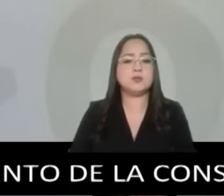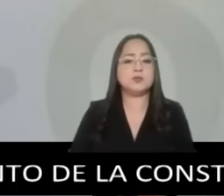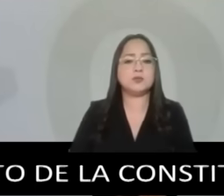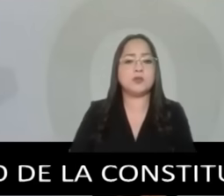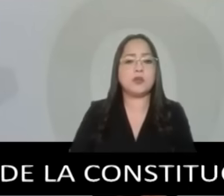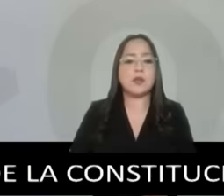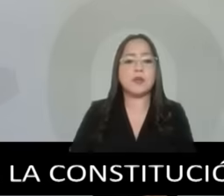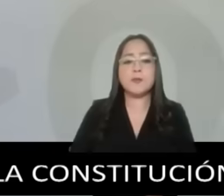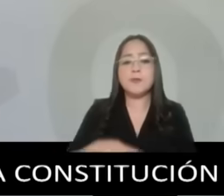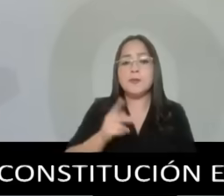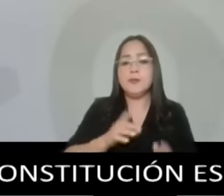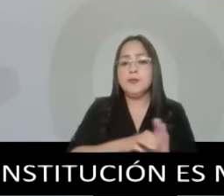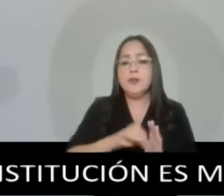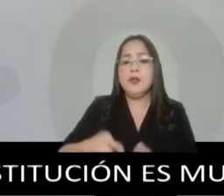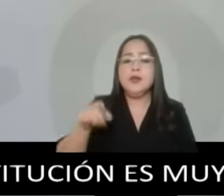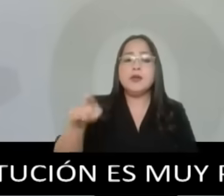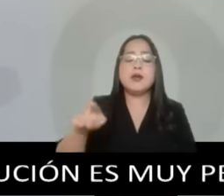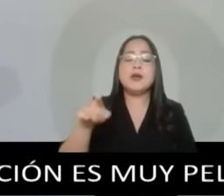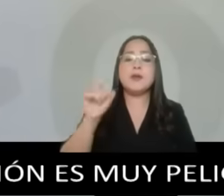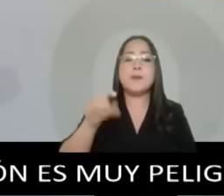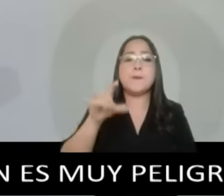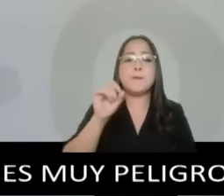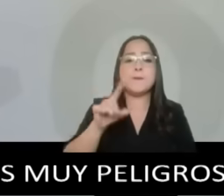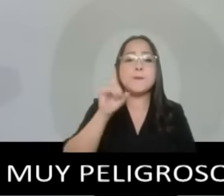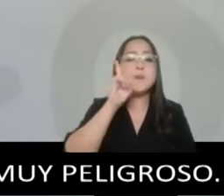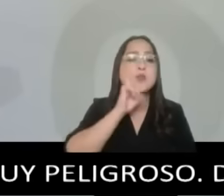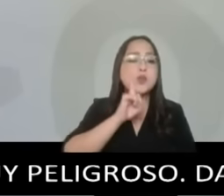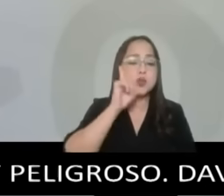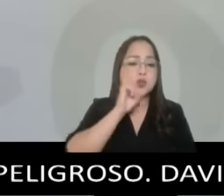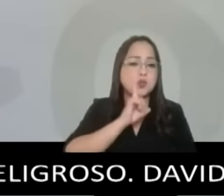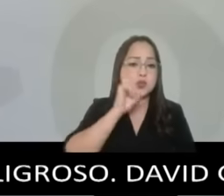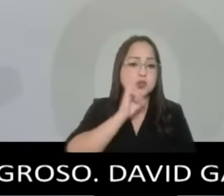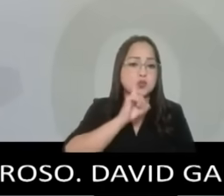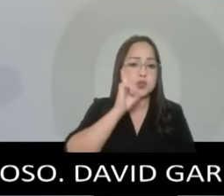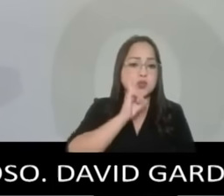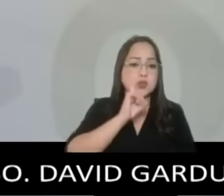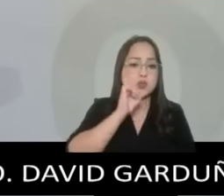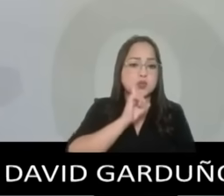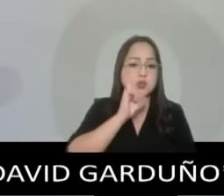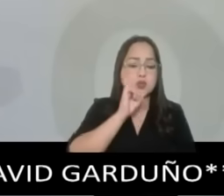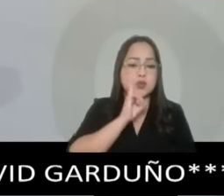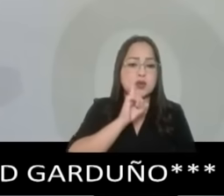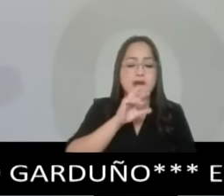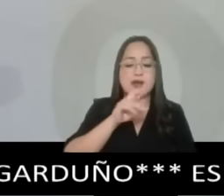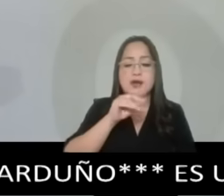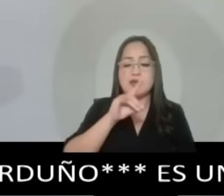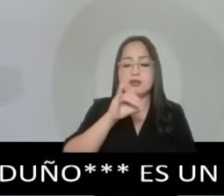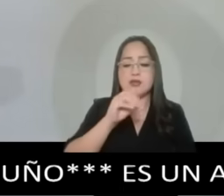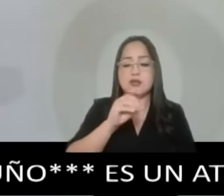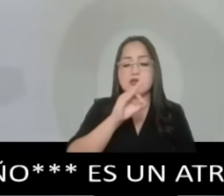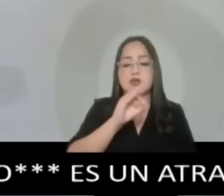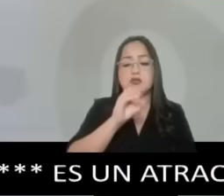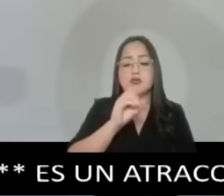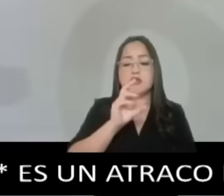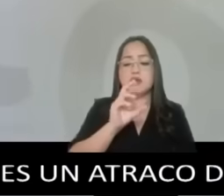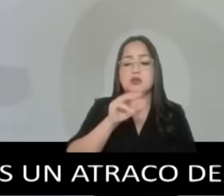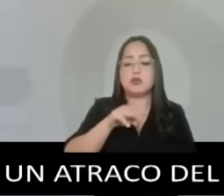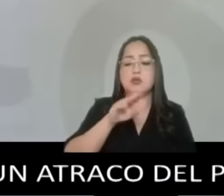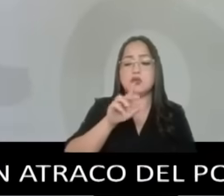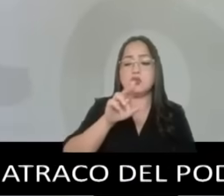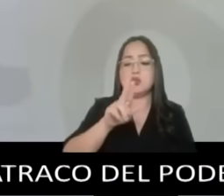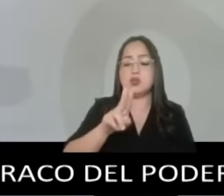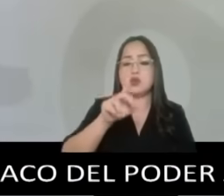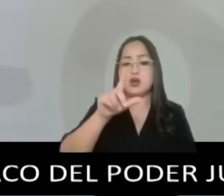Estados Unidos, así lo comentó. No está bien eso, que haya periodistas de